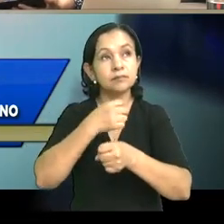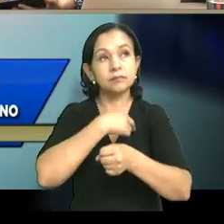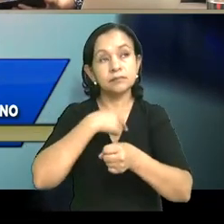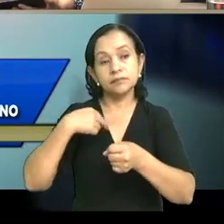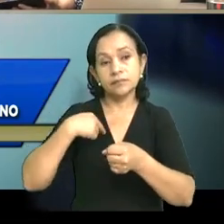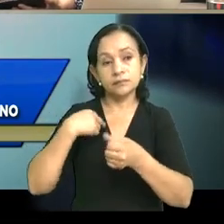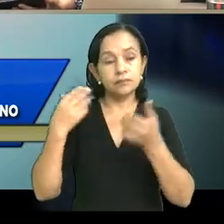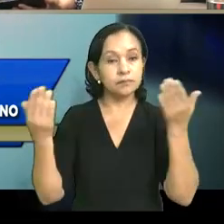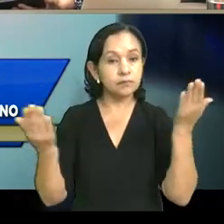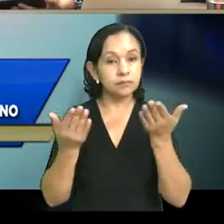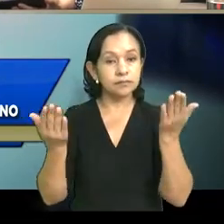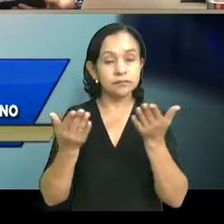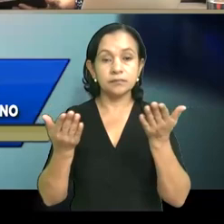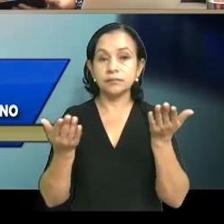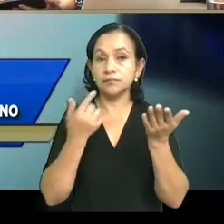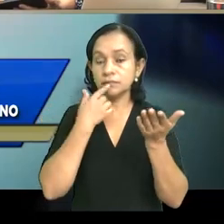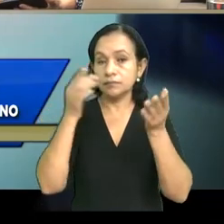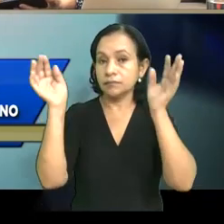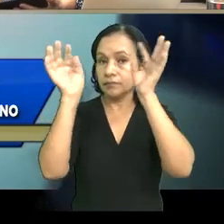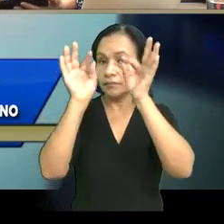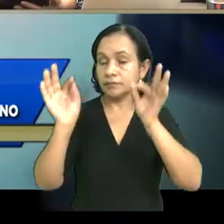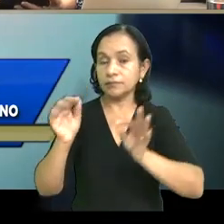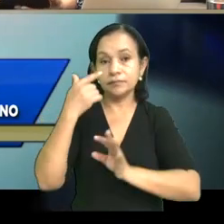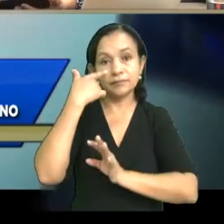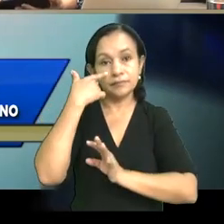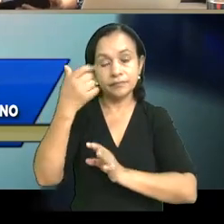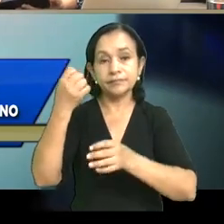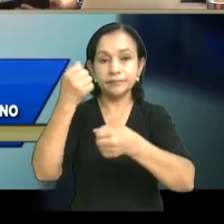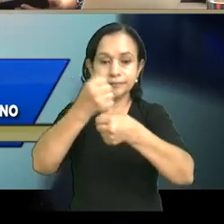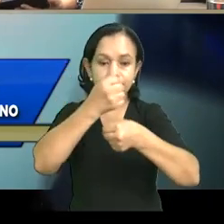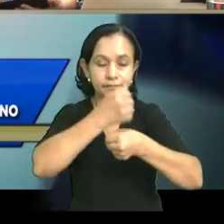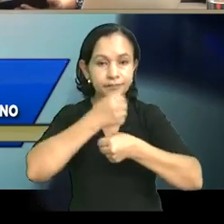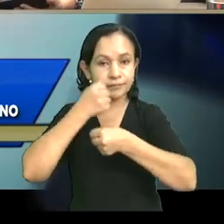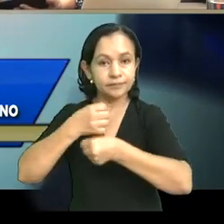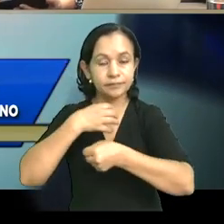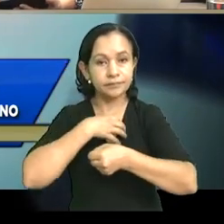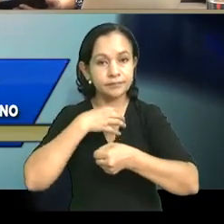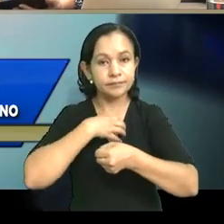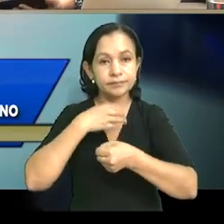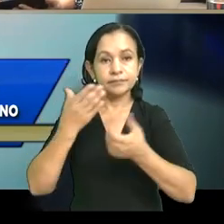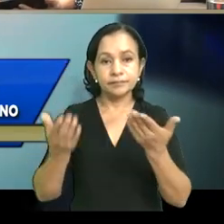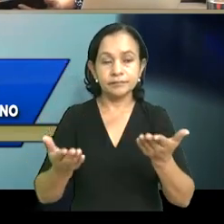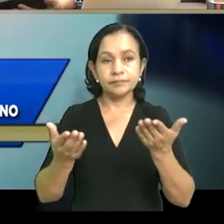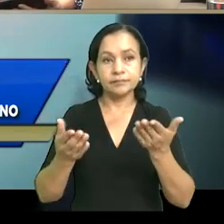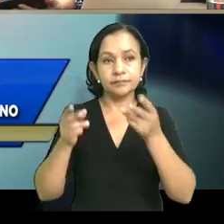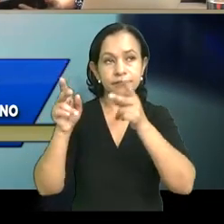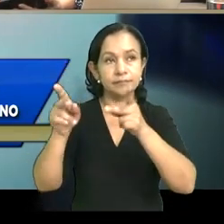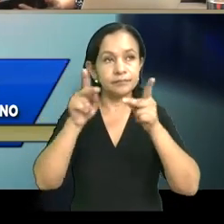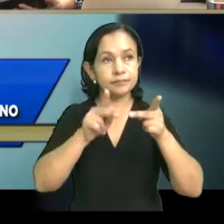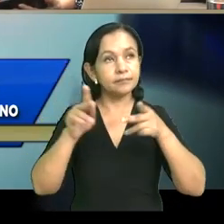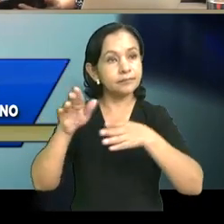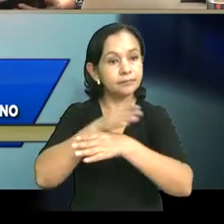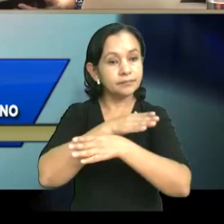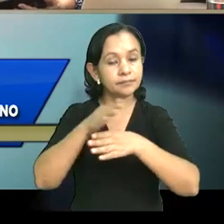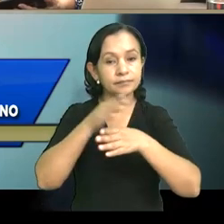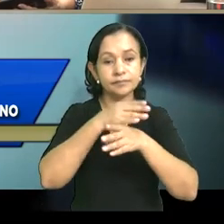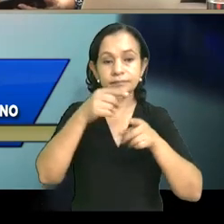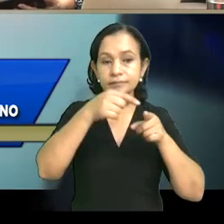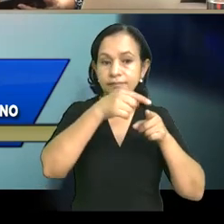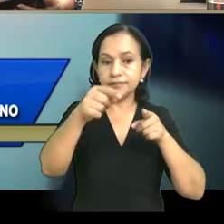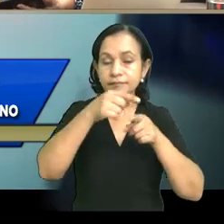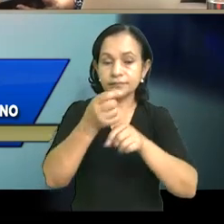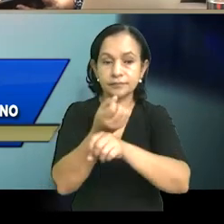pena felicitar, ¿verdad? Y reconocer esa gran labor que hacen todos estos nuestros compañeros de servicios municipales,